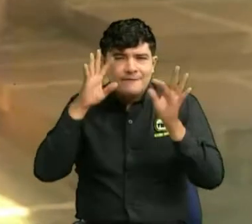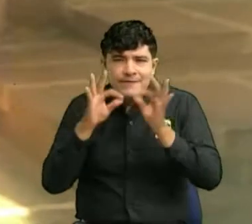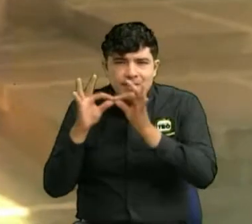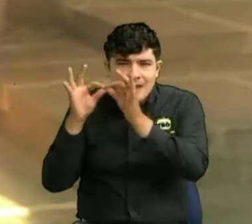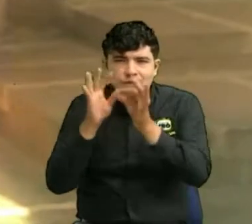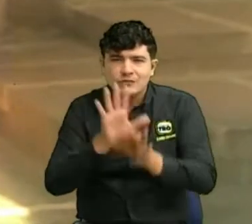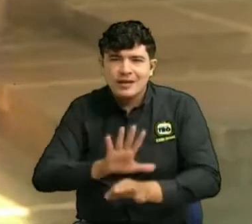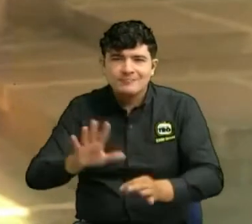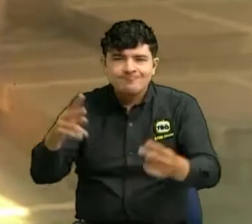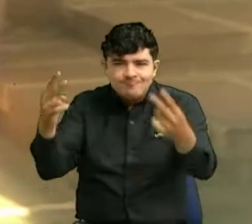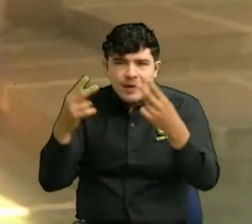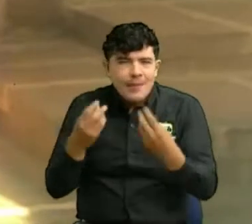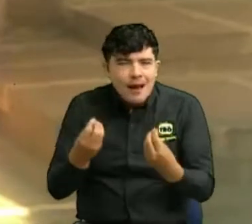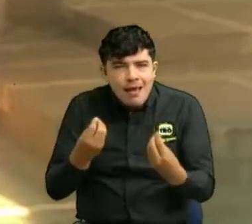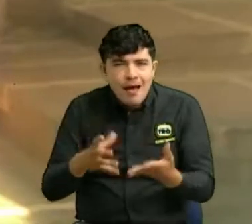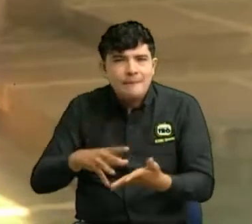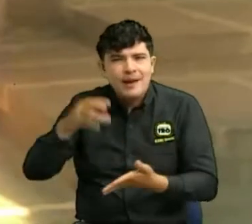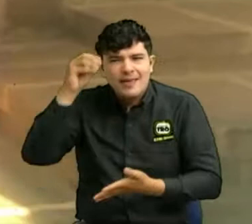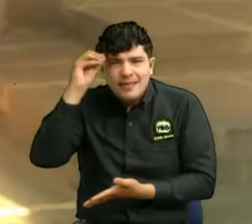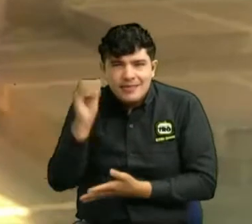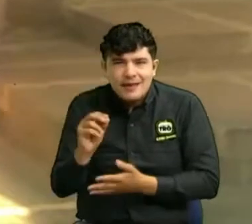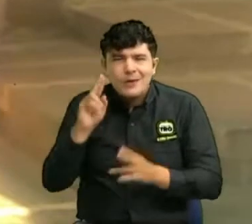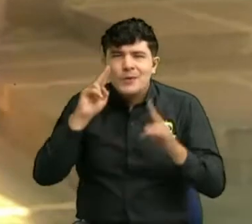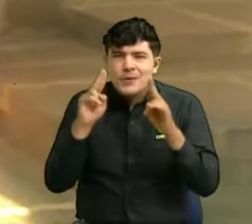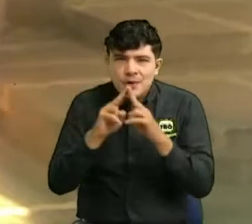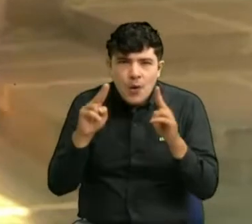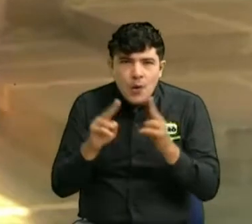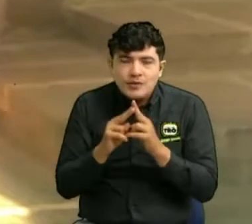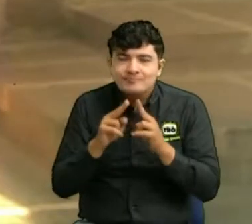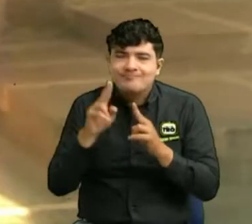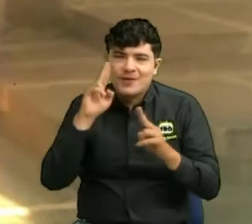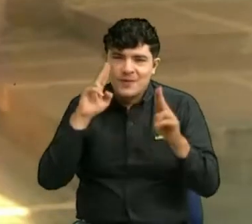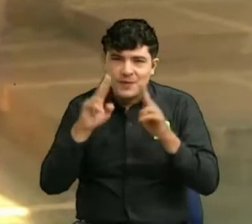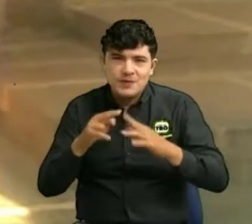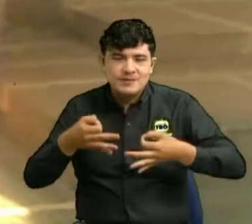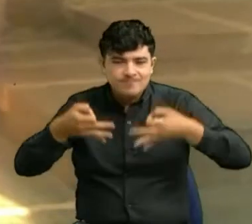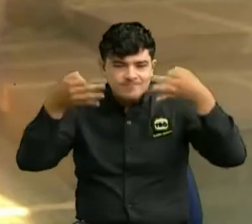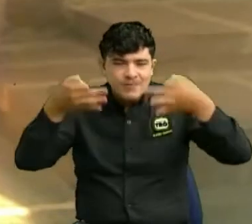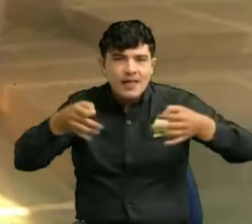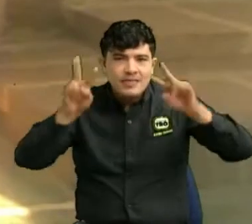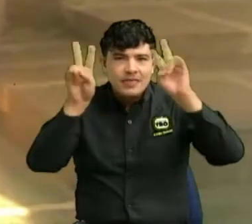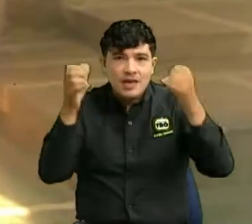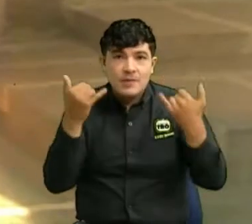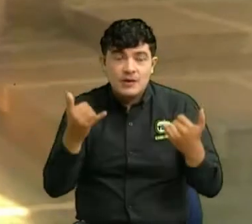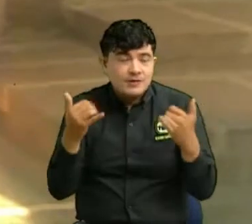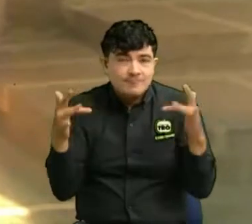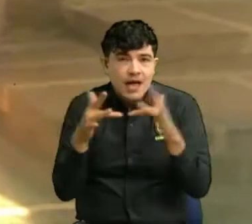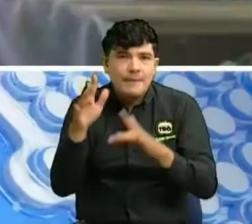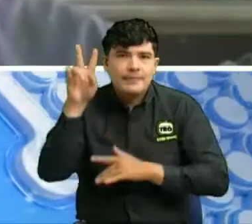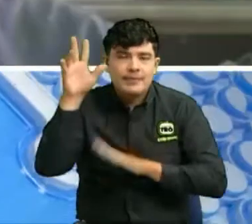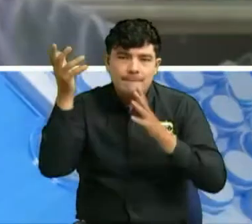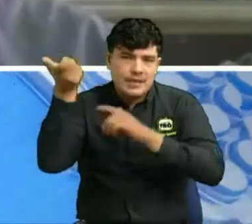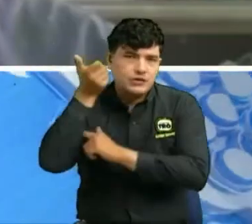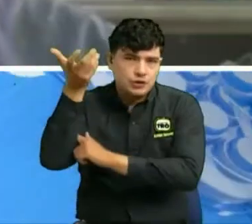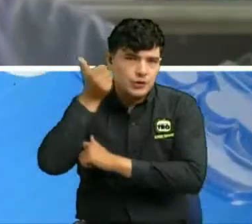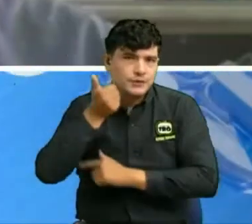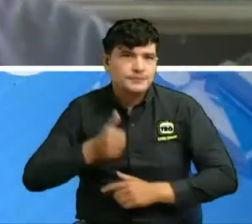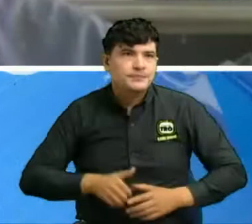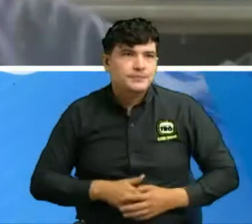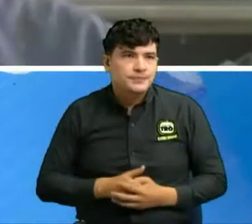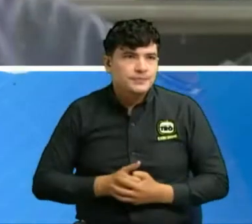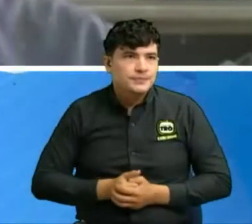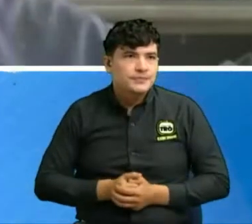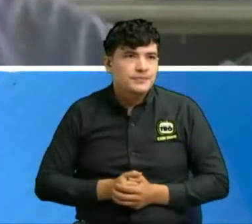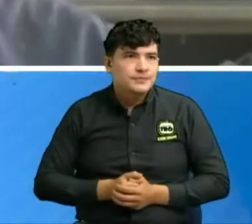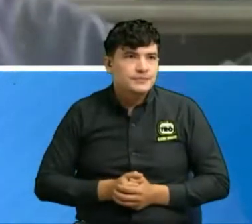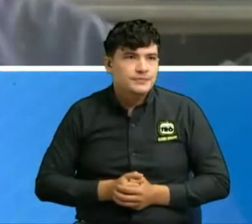enterarse y para saber qué les tenemos hoy en este programa que es para ustedes. Así es, doctora Marlene.